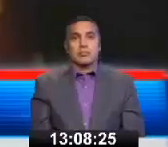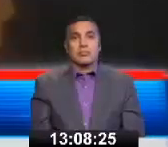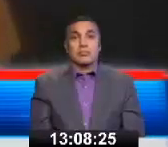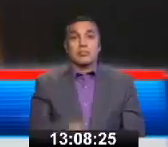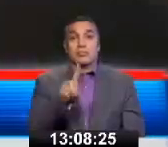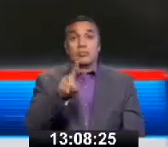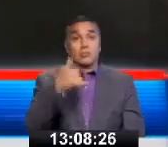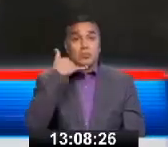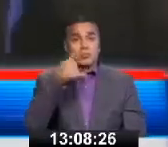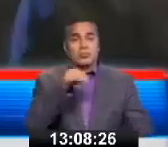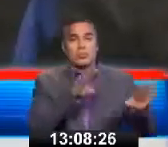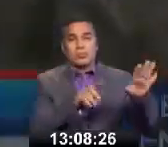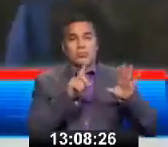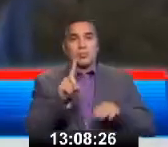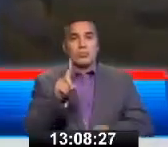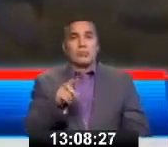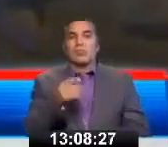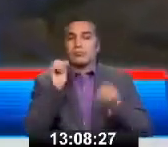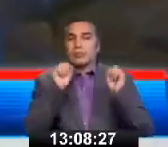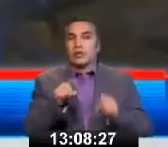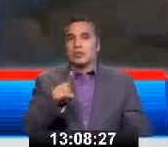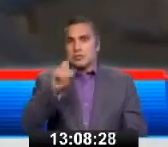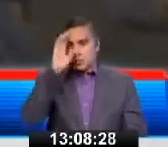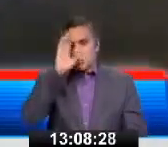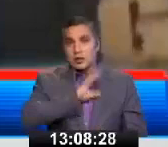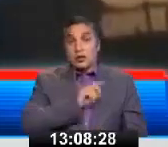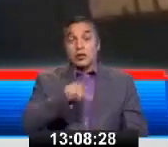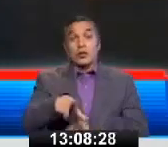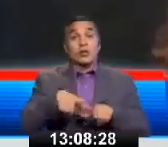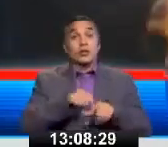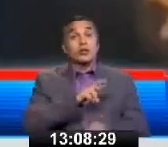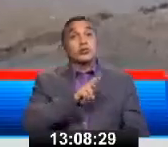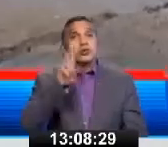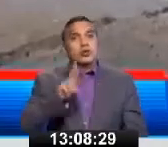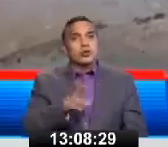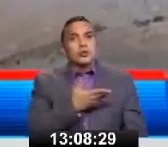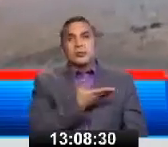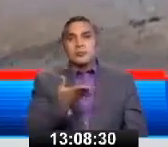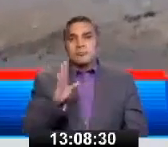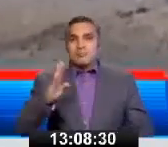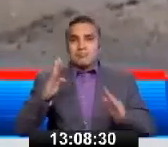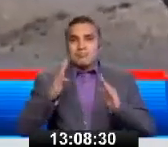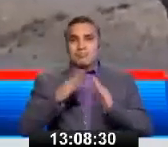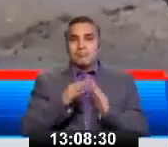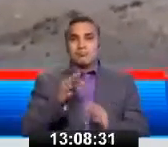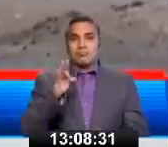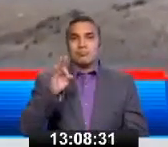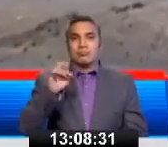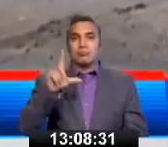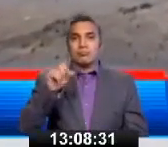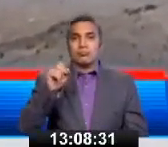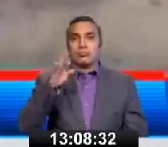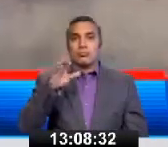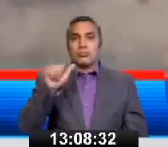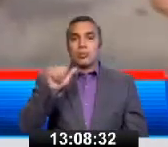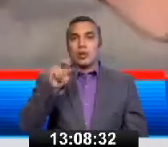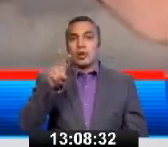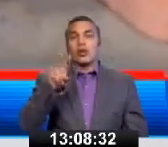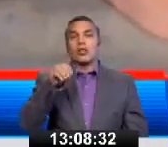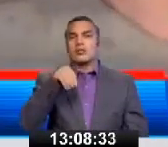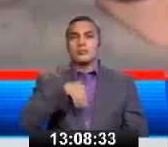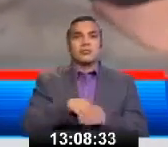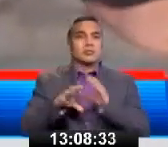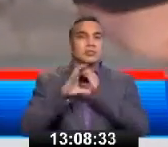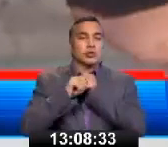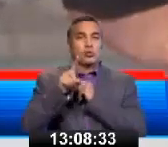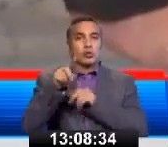Una llamada al 911 permitió a la policía del Distrito Sur ubicar una casa en la Floresta 2, donde tenían secuestrado a